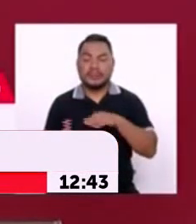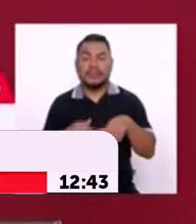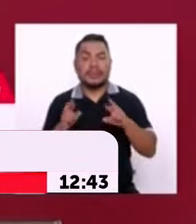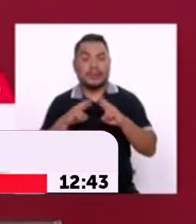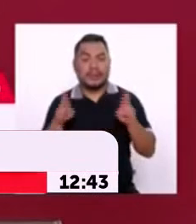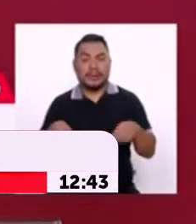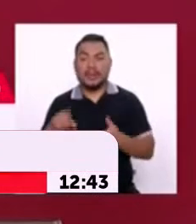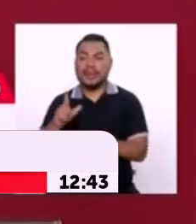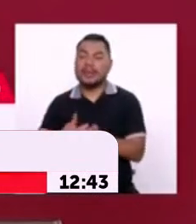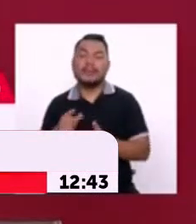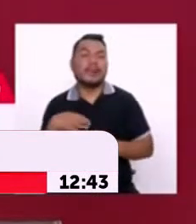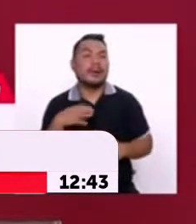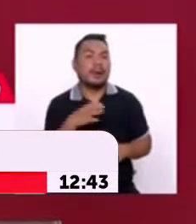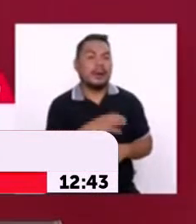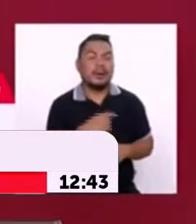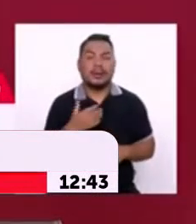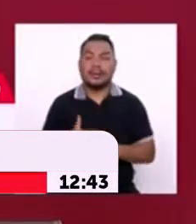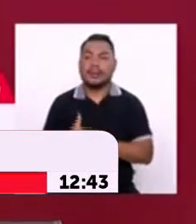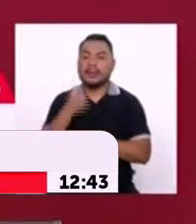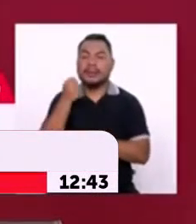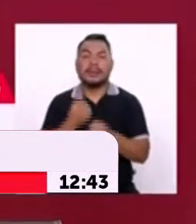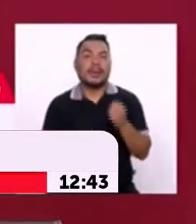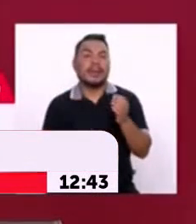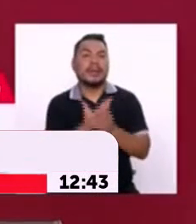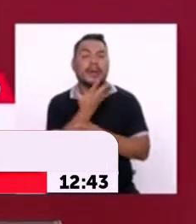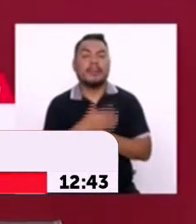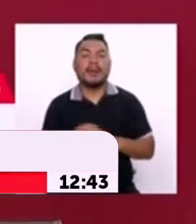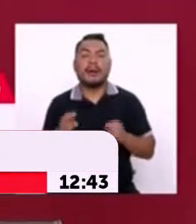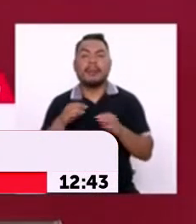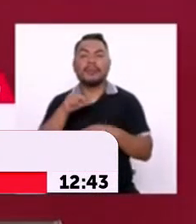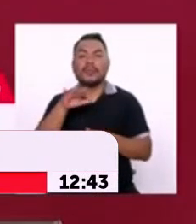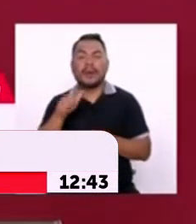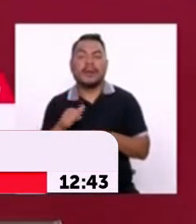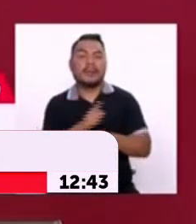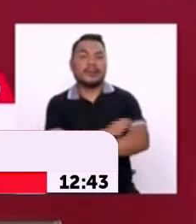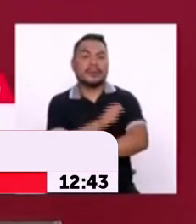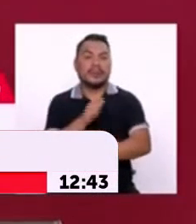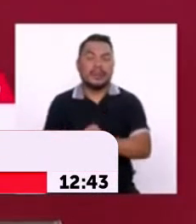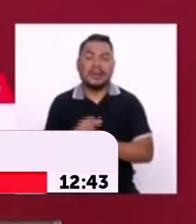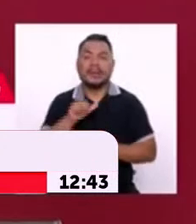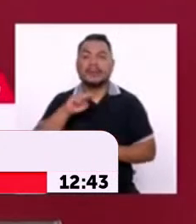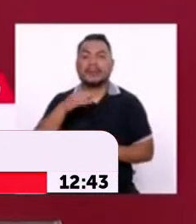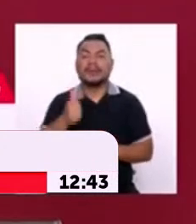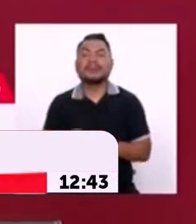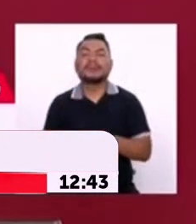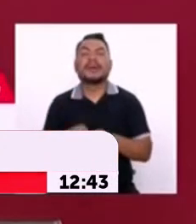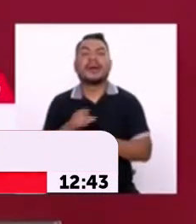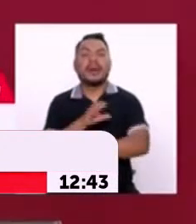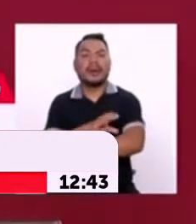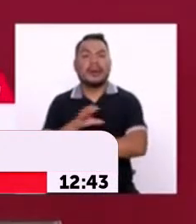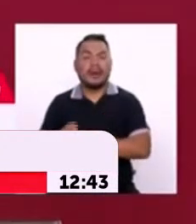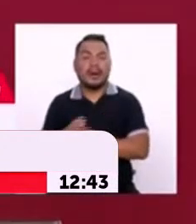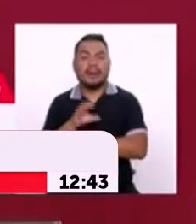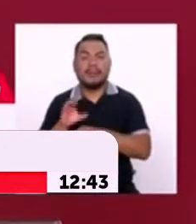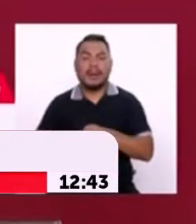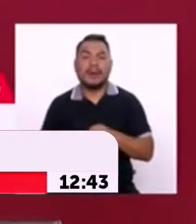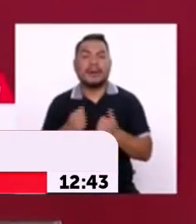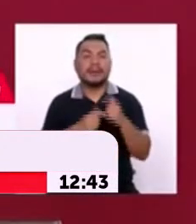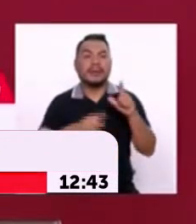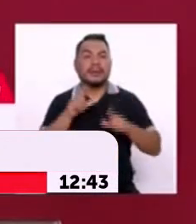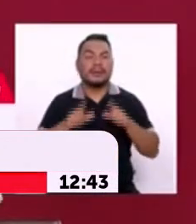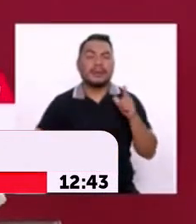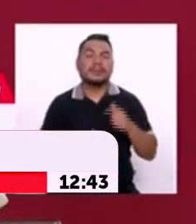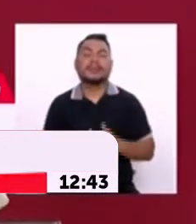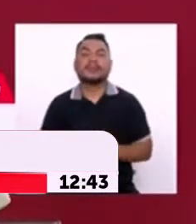las regiones de Lima, Callao, Ica, Arequipa, Moquegua, Tacna, Ancash, Cajamarca, La